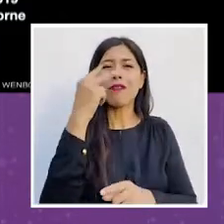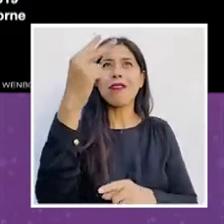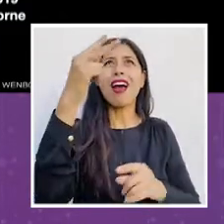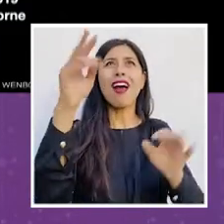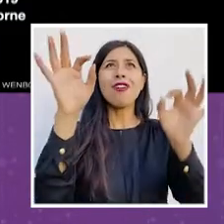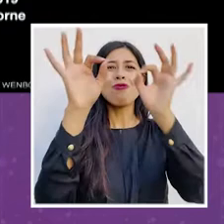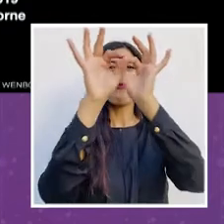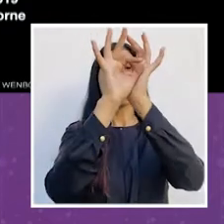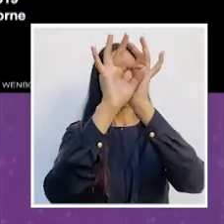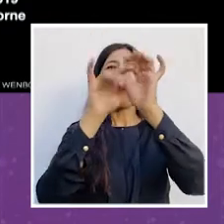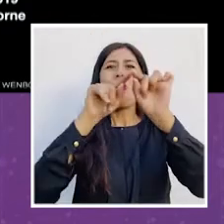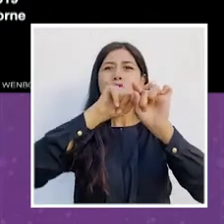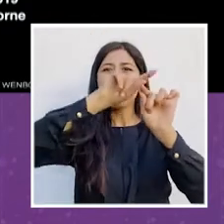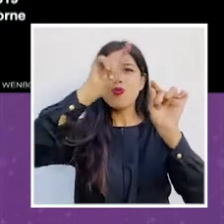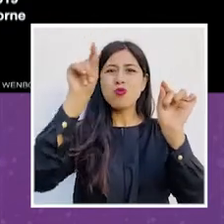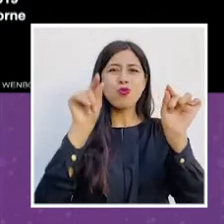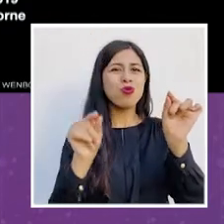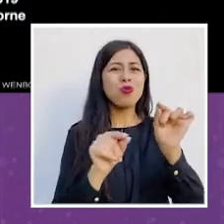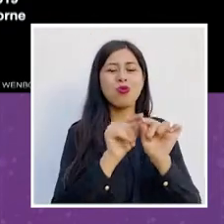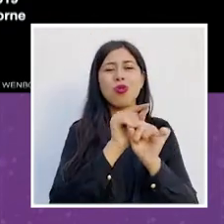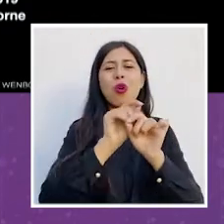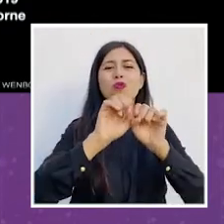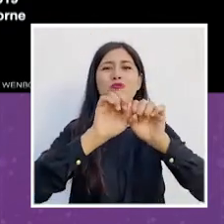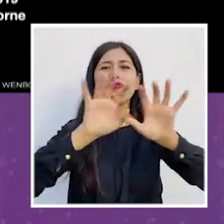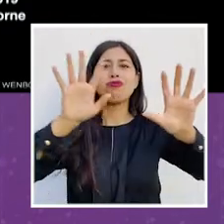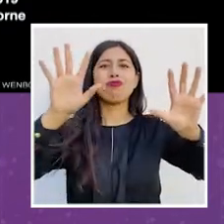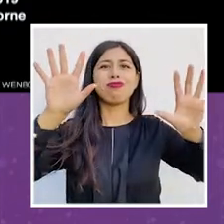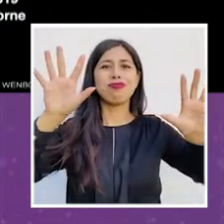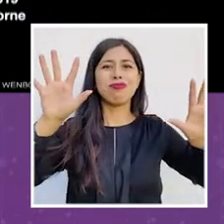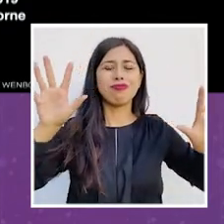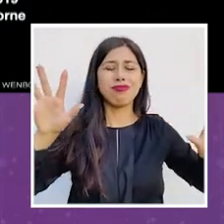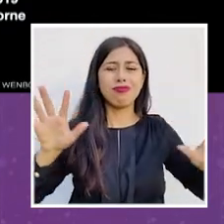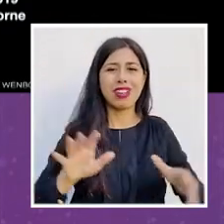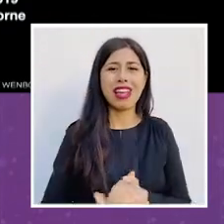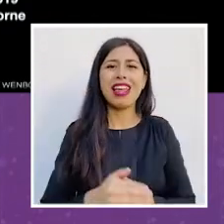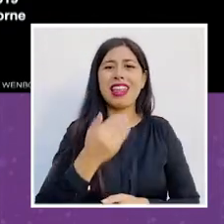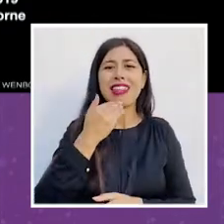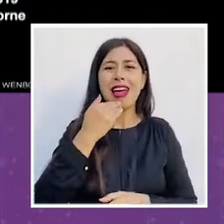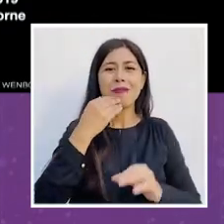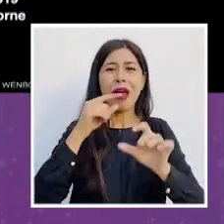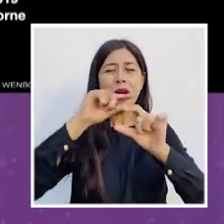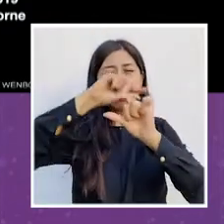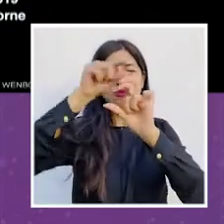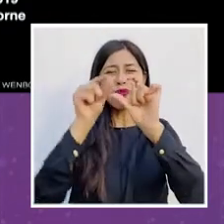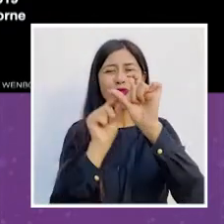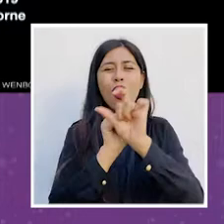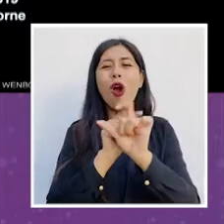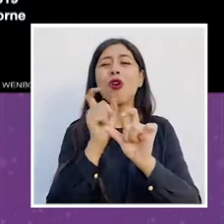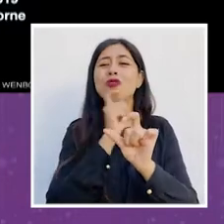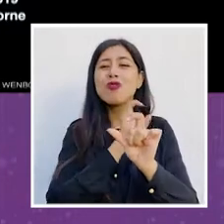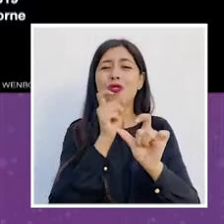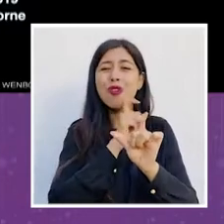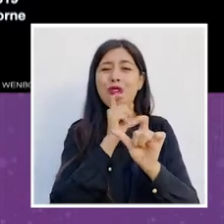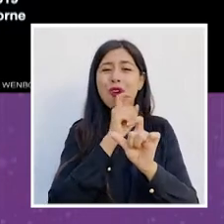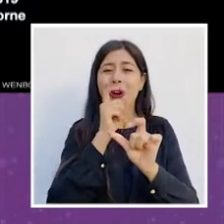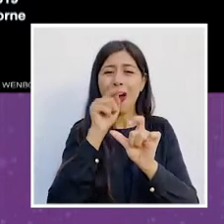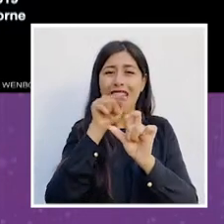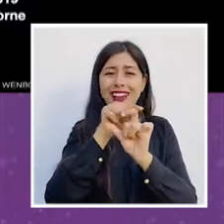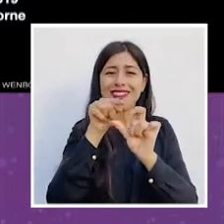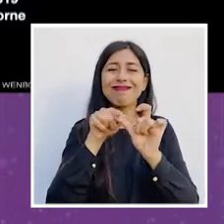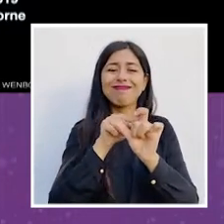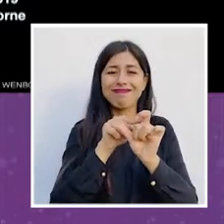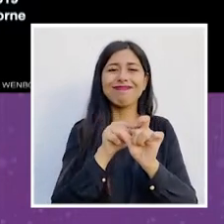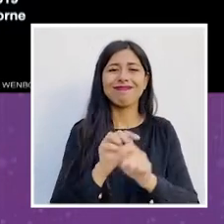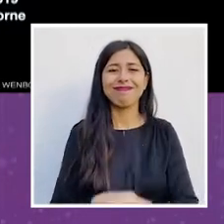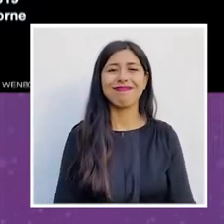pueden ver la corona solar con una forma alargada. Pueden ver una prominencia solar justo abajo en la